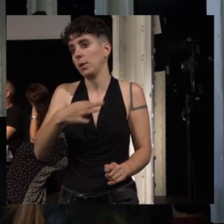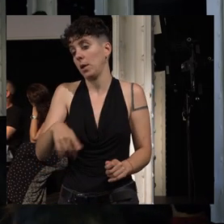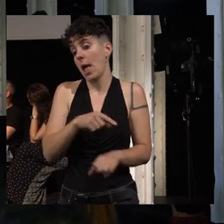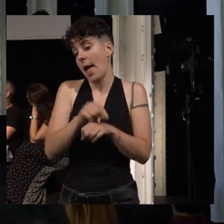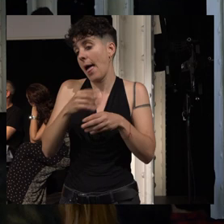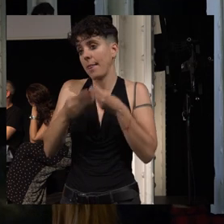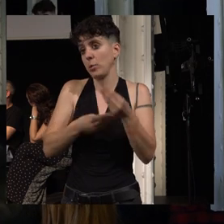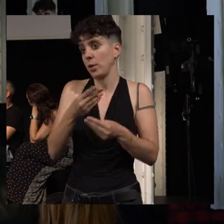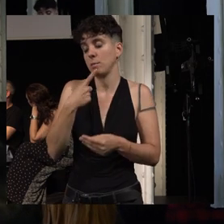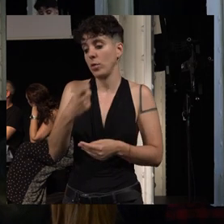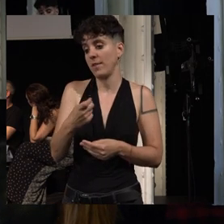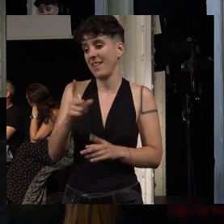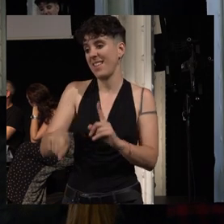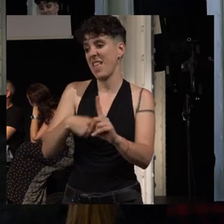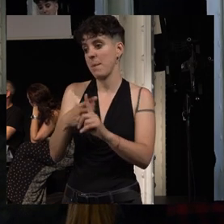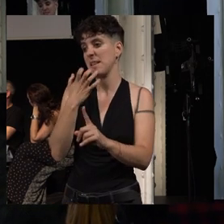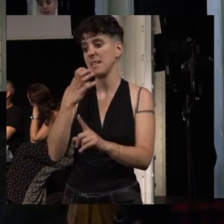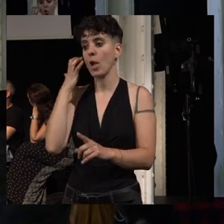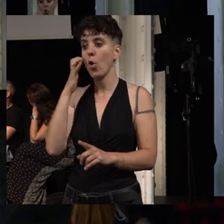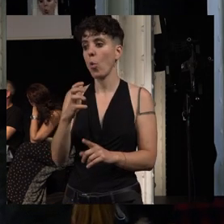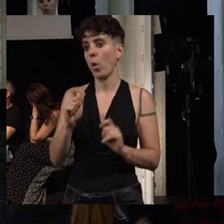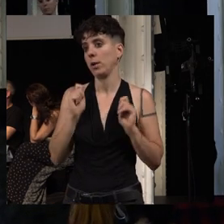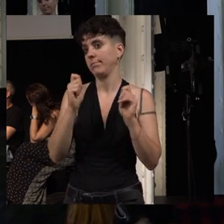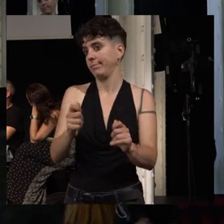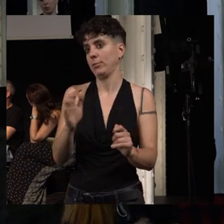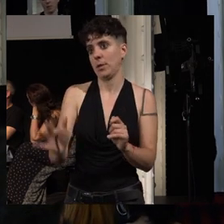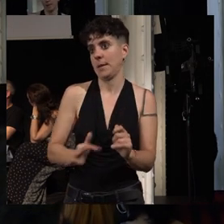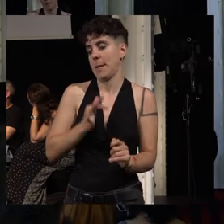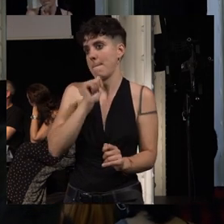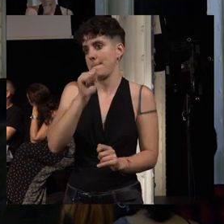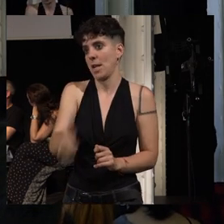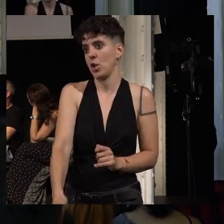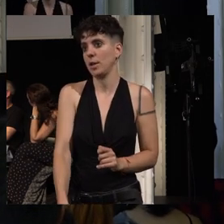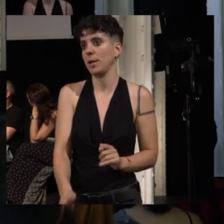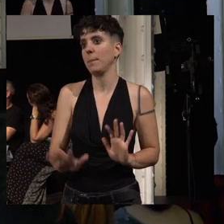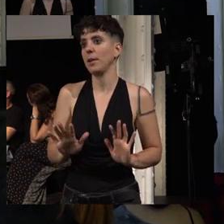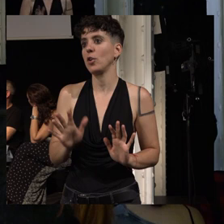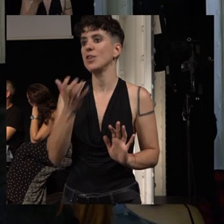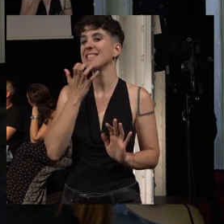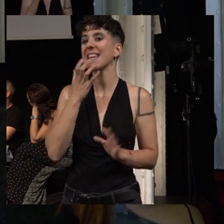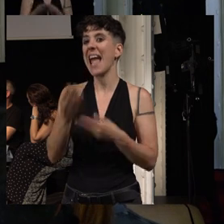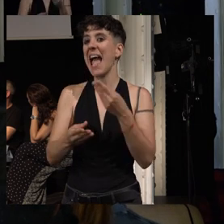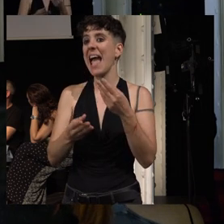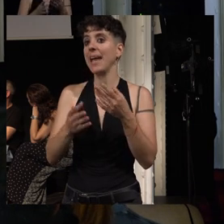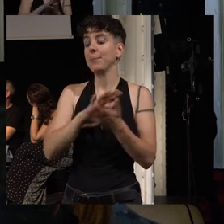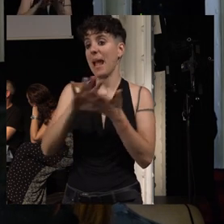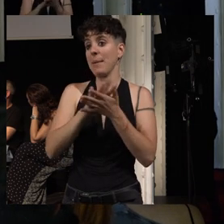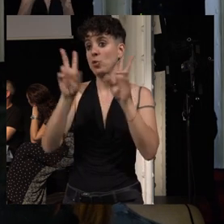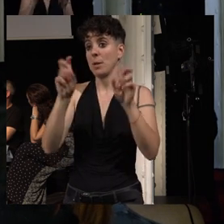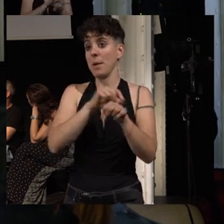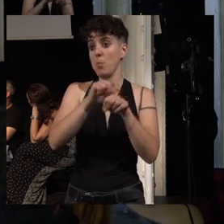difícil y que podamos llamar queer todavía más, ¿no? Pero además, si hablamos de políticas queer, críticas